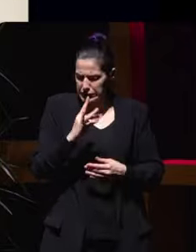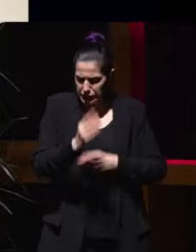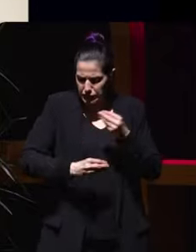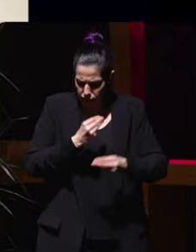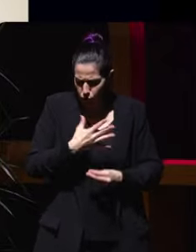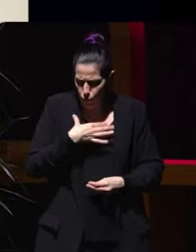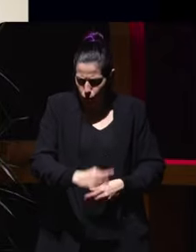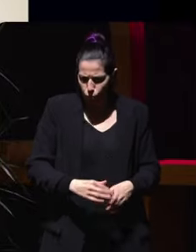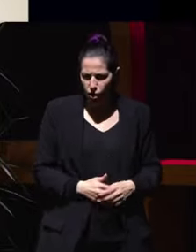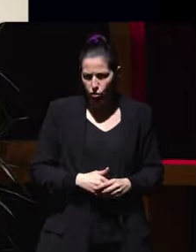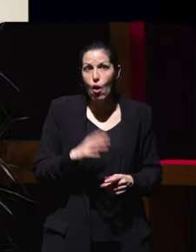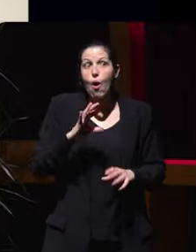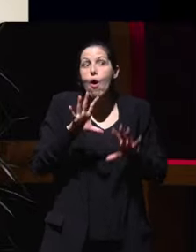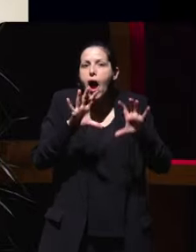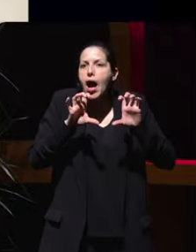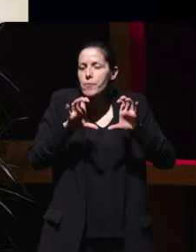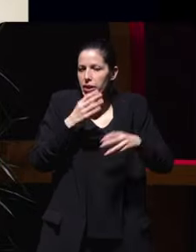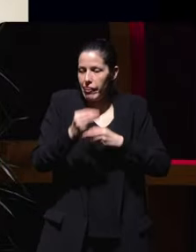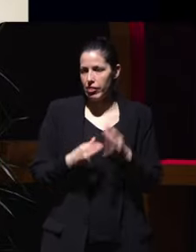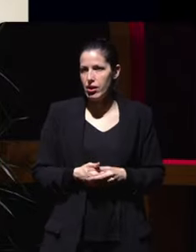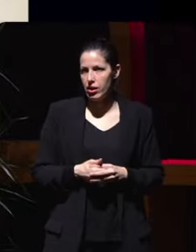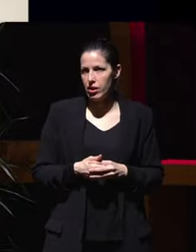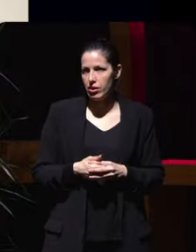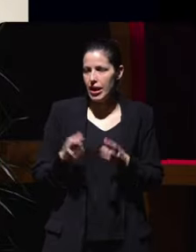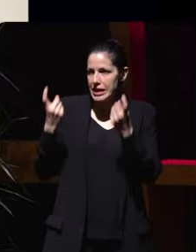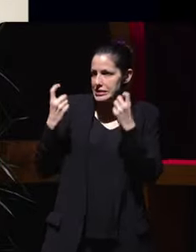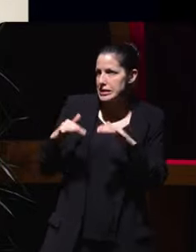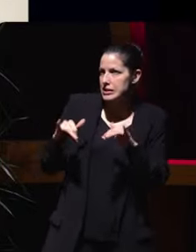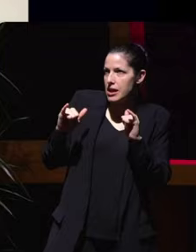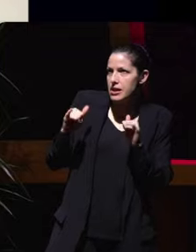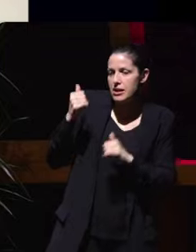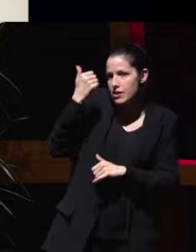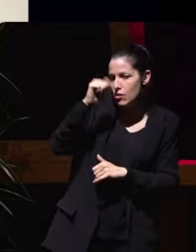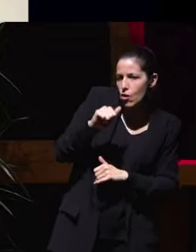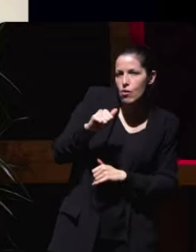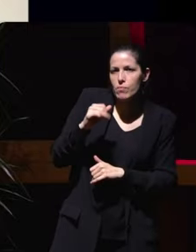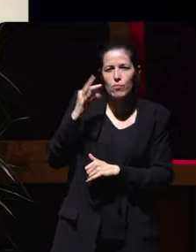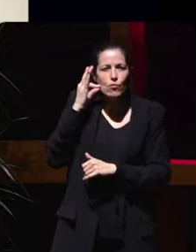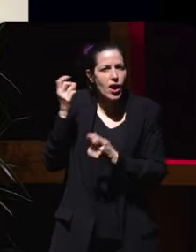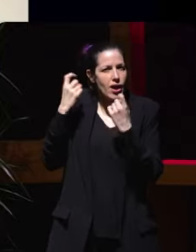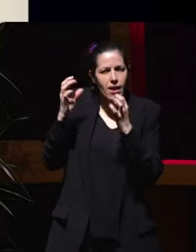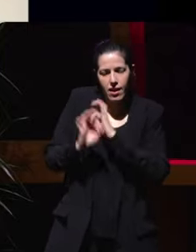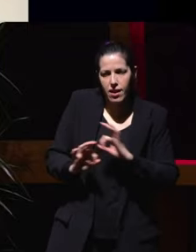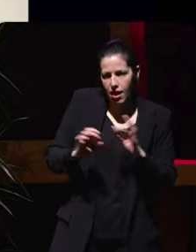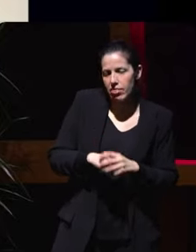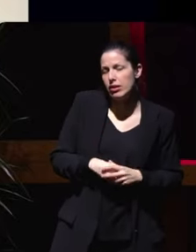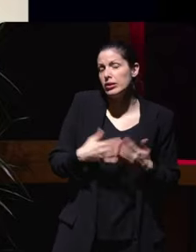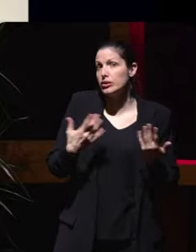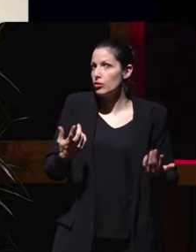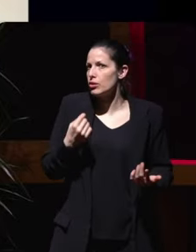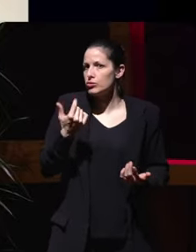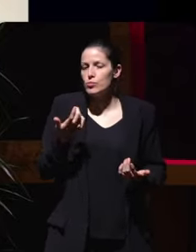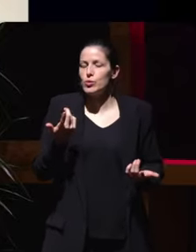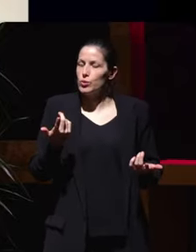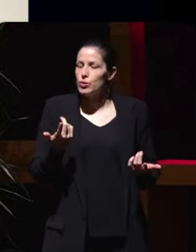por lo menos puedes aprender a hacerlo, porque yo creo que nadie nace enseñado, ni hombres ni mujeres. Entonces, es una pescadilla que se muerde la cola, porque si no nos